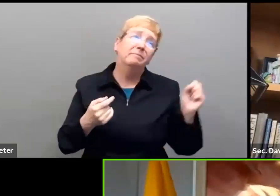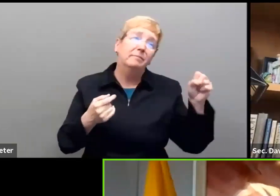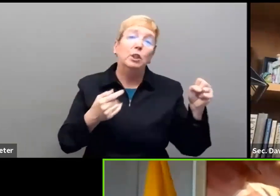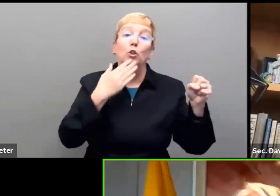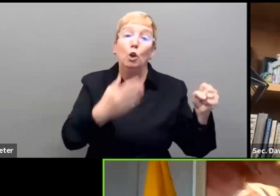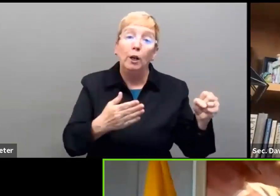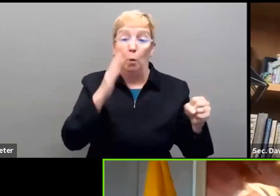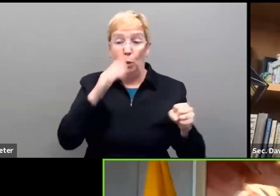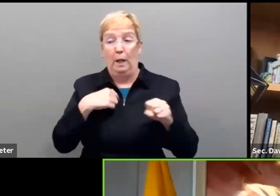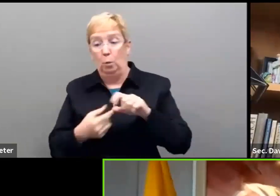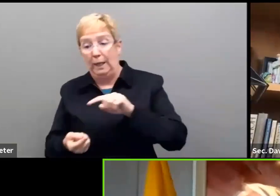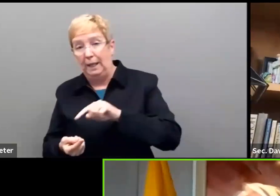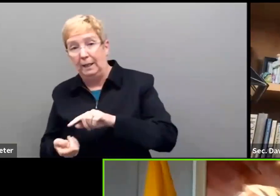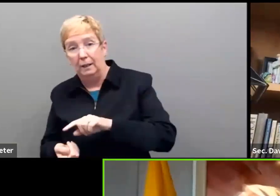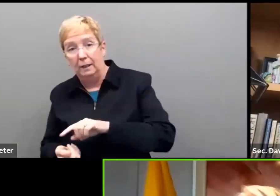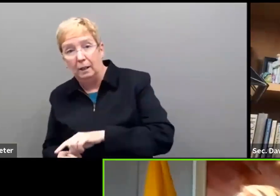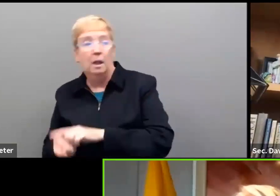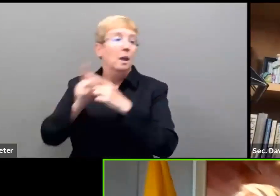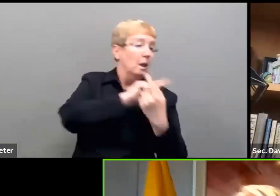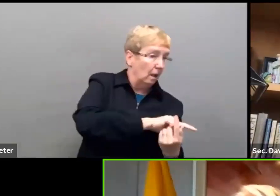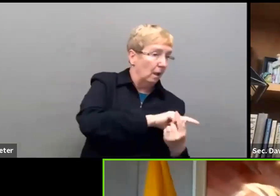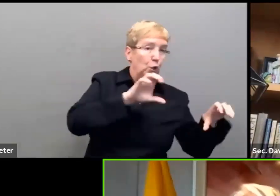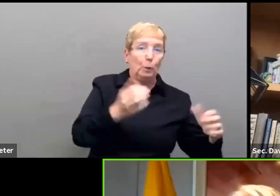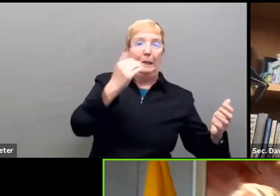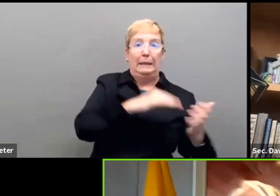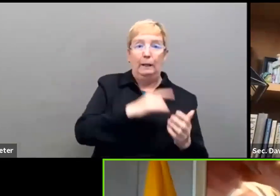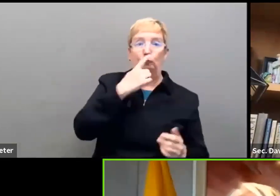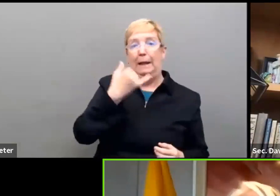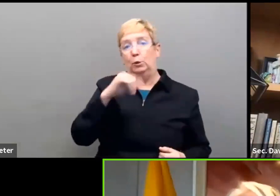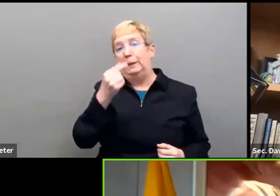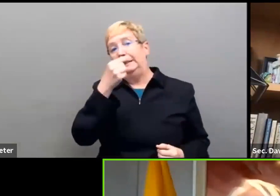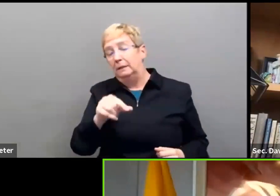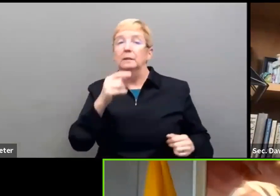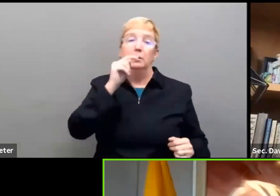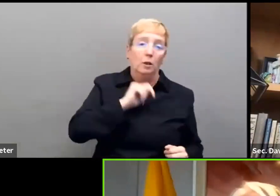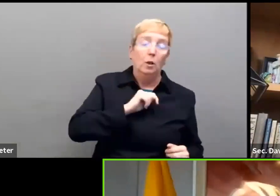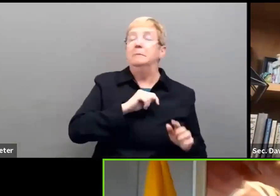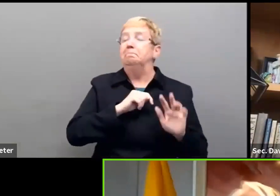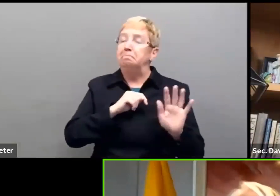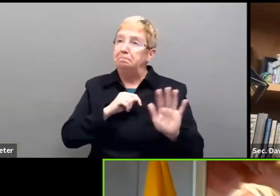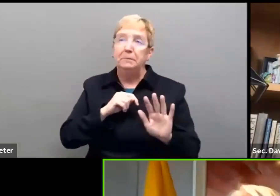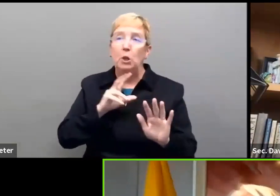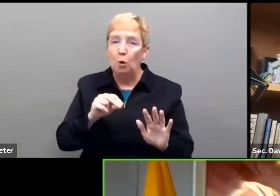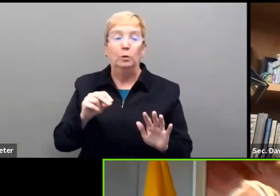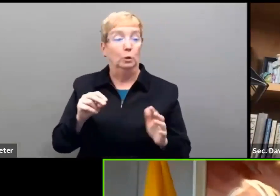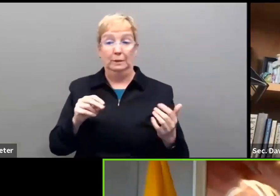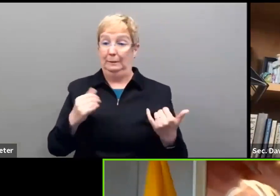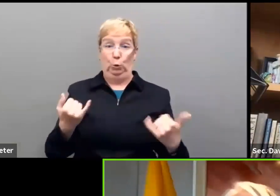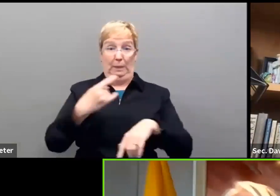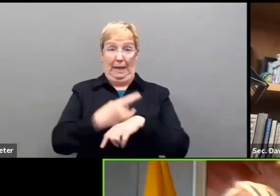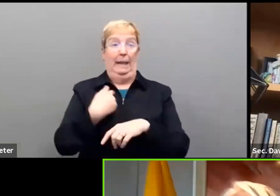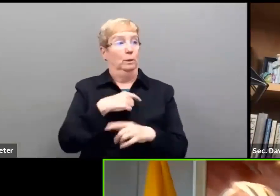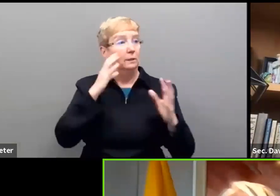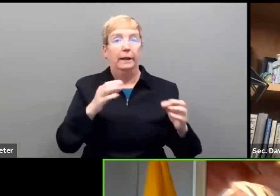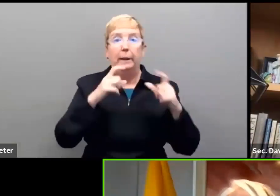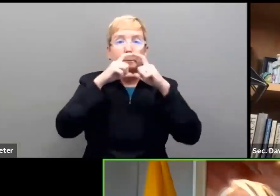mejor me va a decir que no es cierto, pero estas estrategias de codificación bajo esquemas de colores es efectivo.